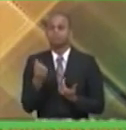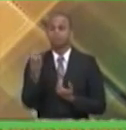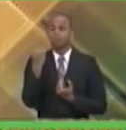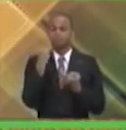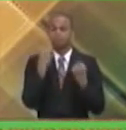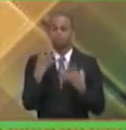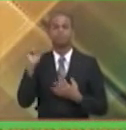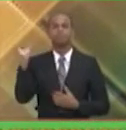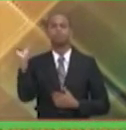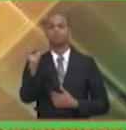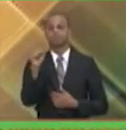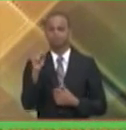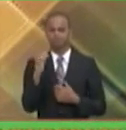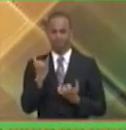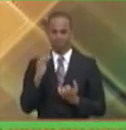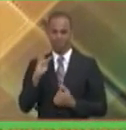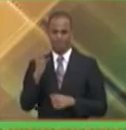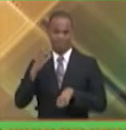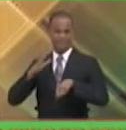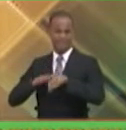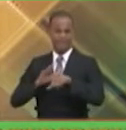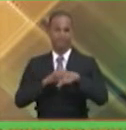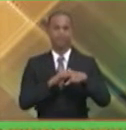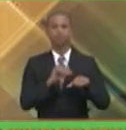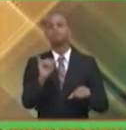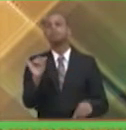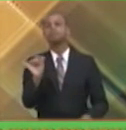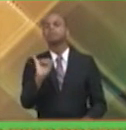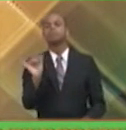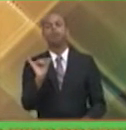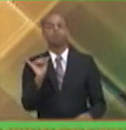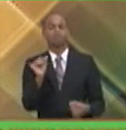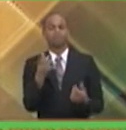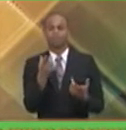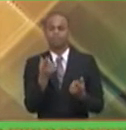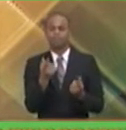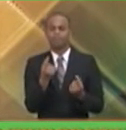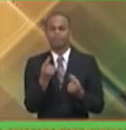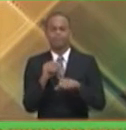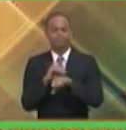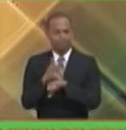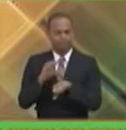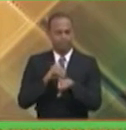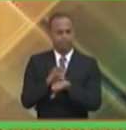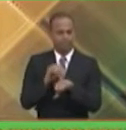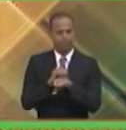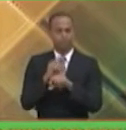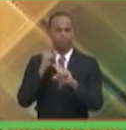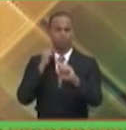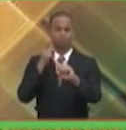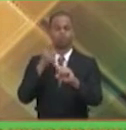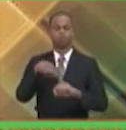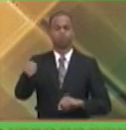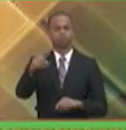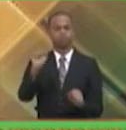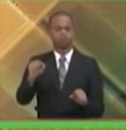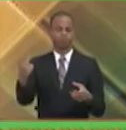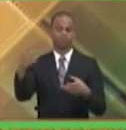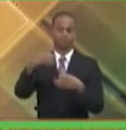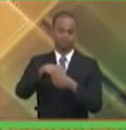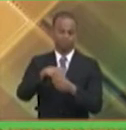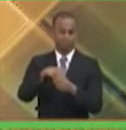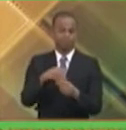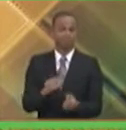que en esta cuarta convocatoria también estamos asesorando y acompañando para que participen. Y